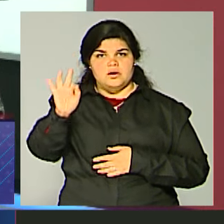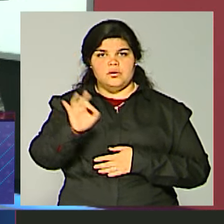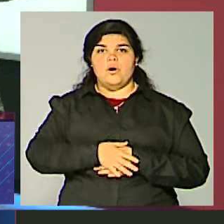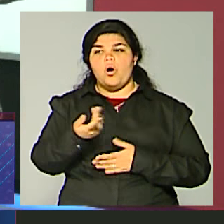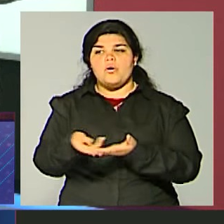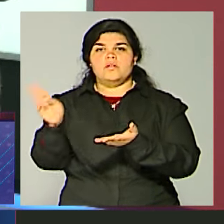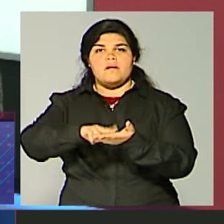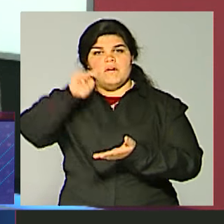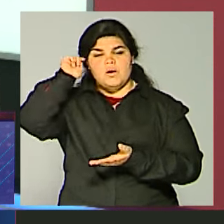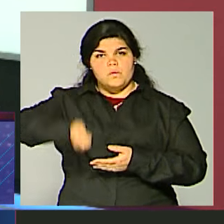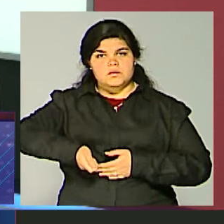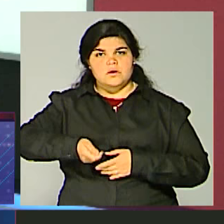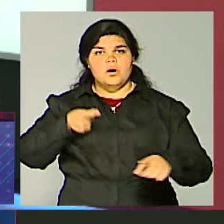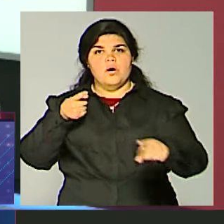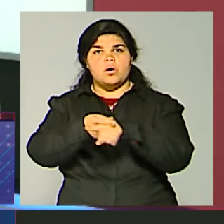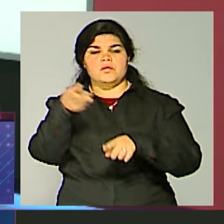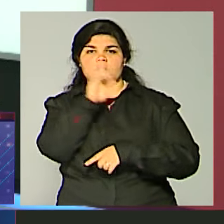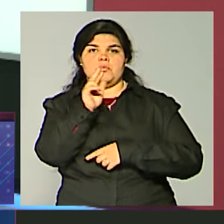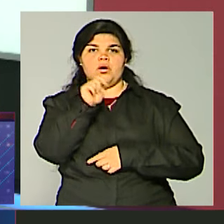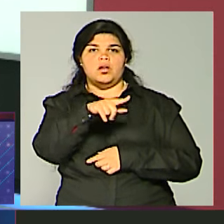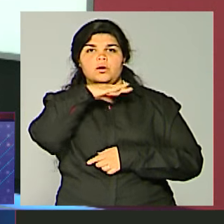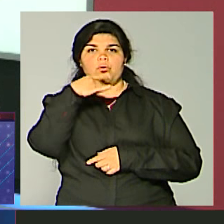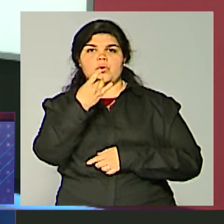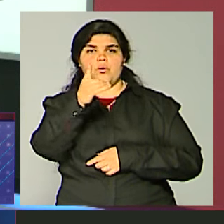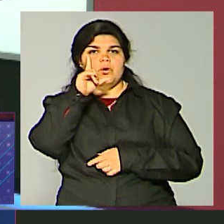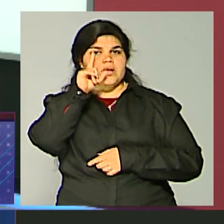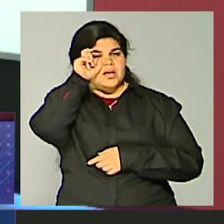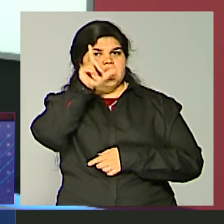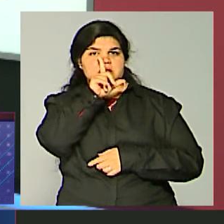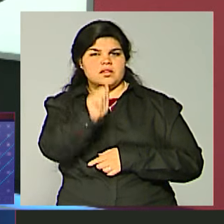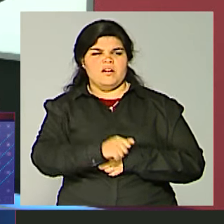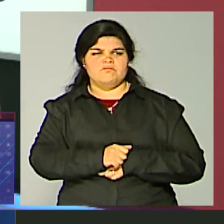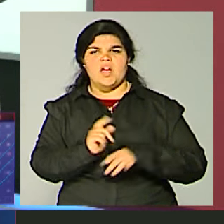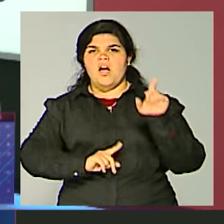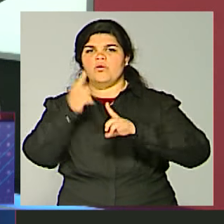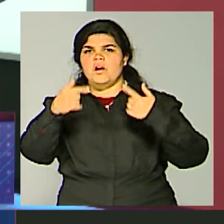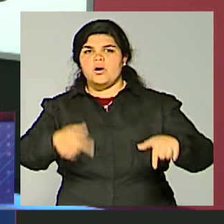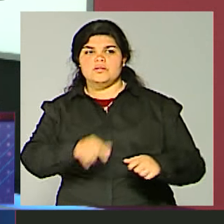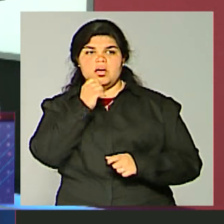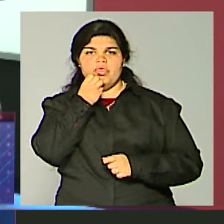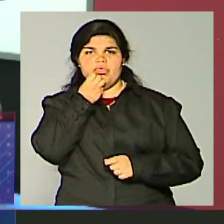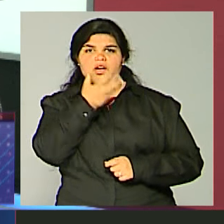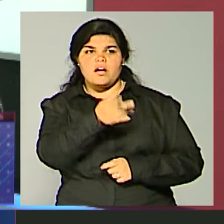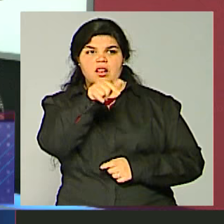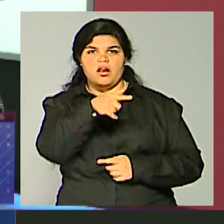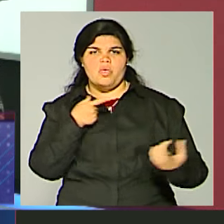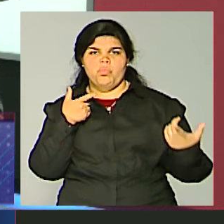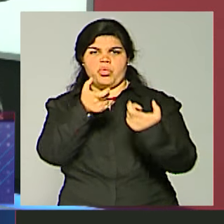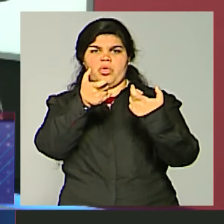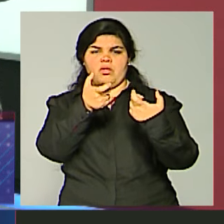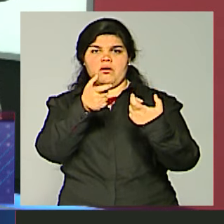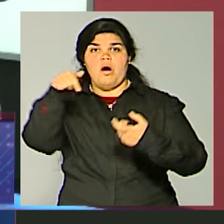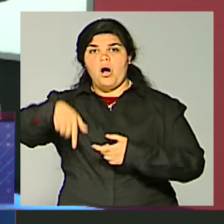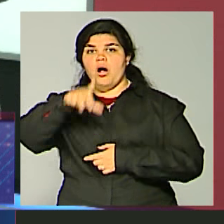Julieta Silva, que recordemos es la única imputada. Hubo algunas contradicciones con lo que había declarado Julieta y lo que en definitiva